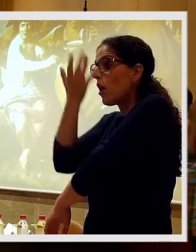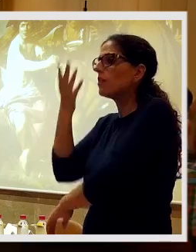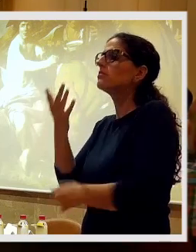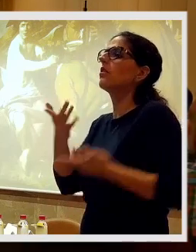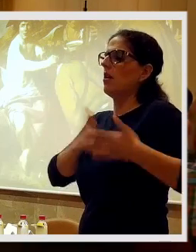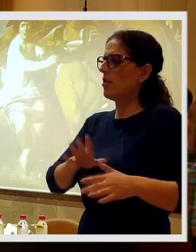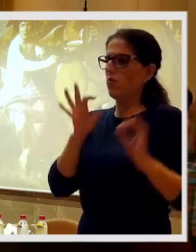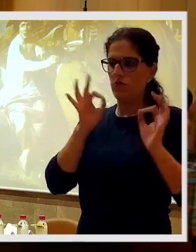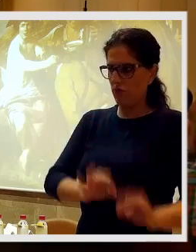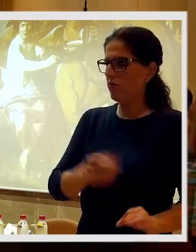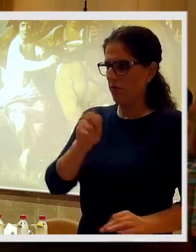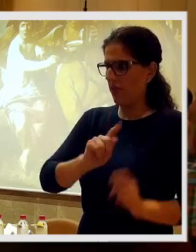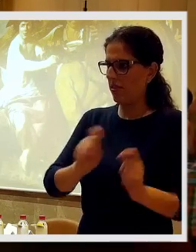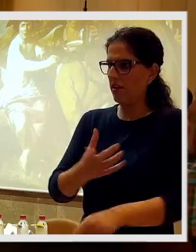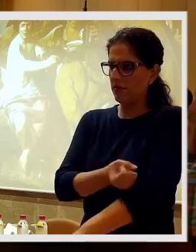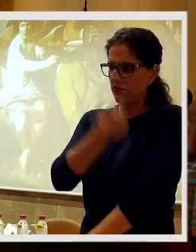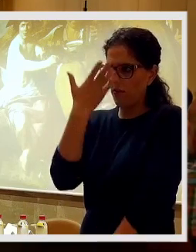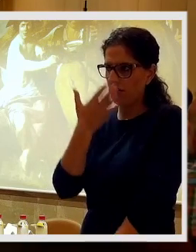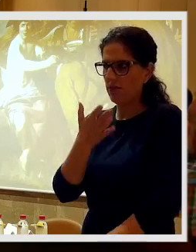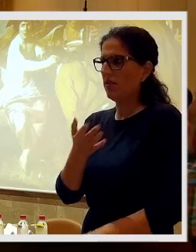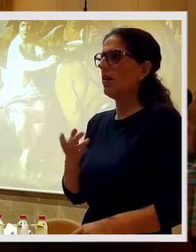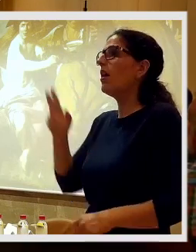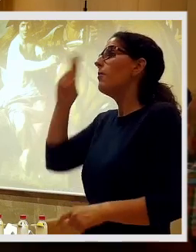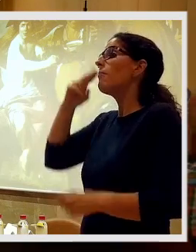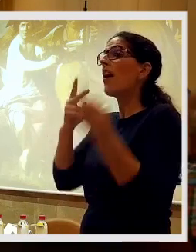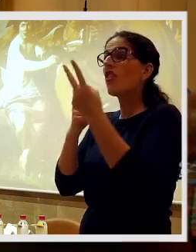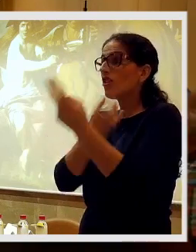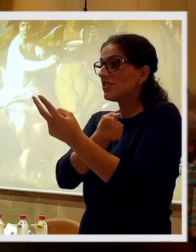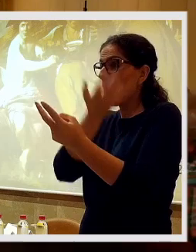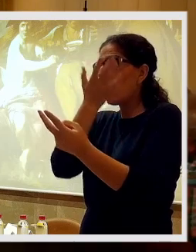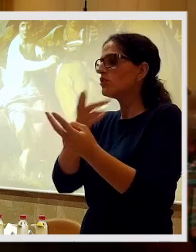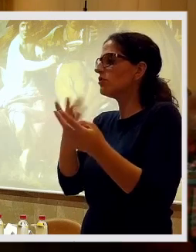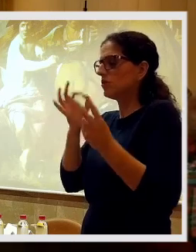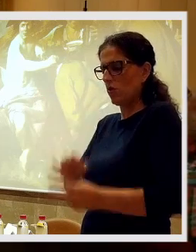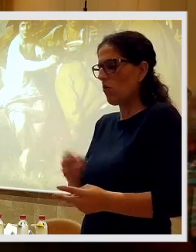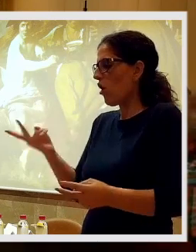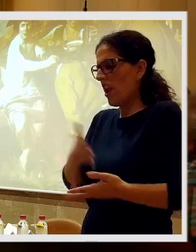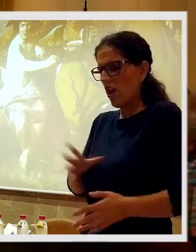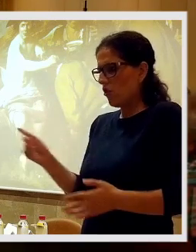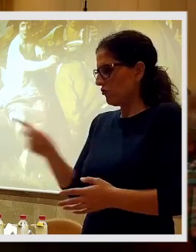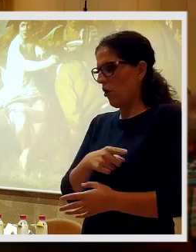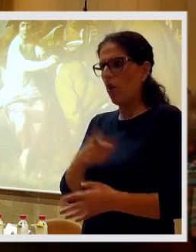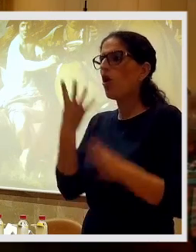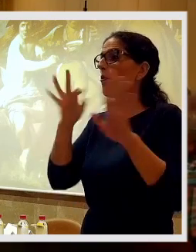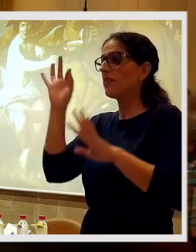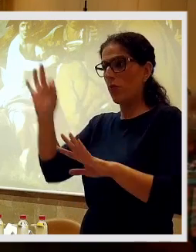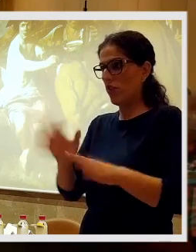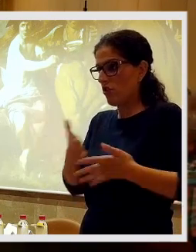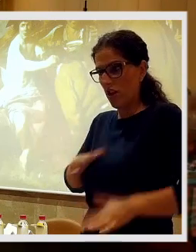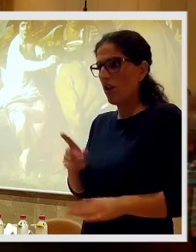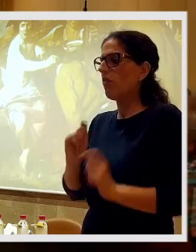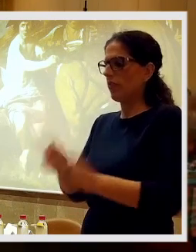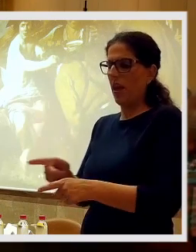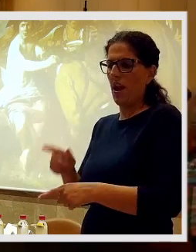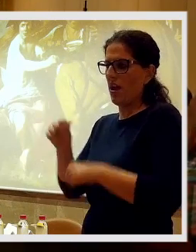ser hipertensos. Si los dos padres son hipertensos, prácticamente el 90% de los hijos lo van a ser. La